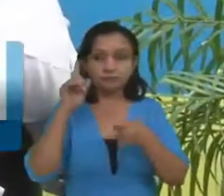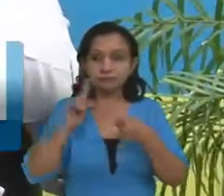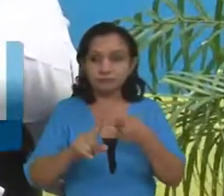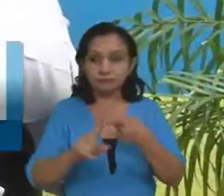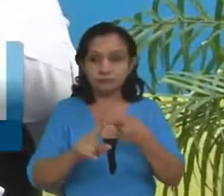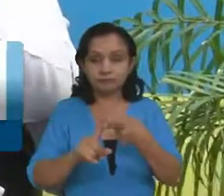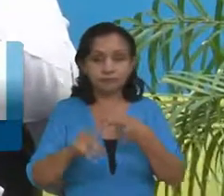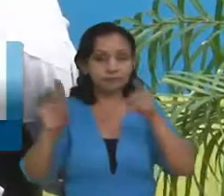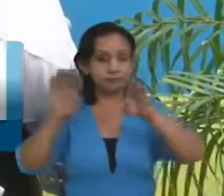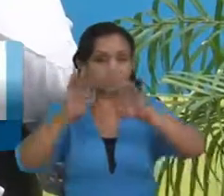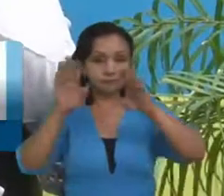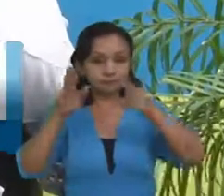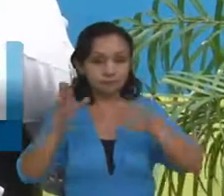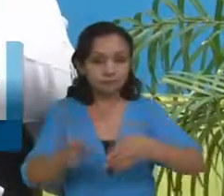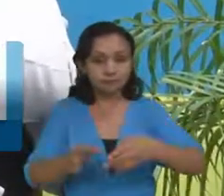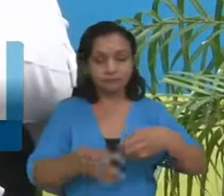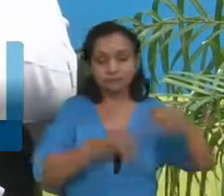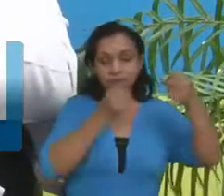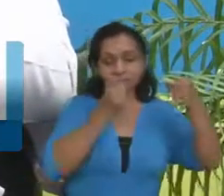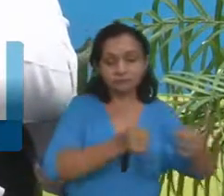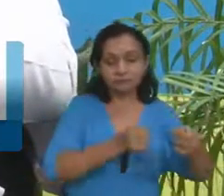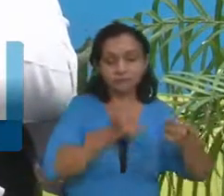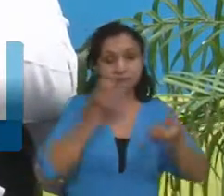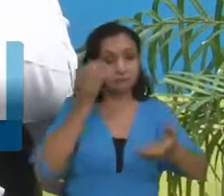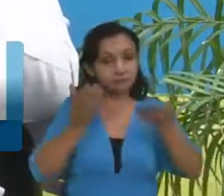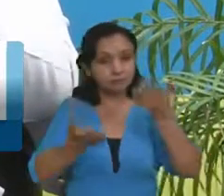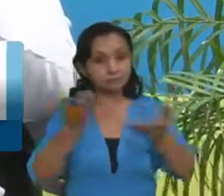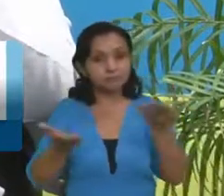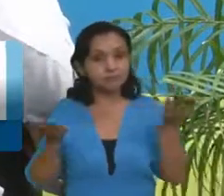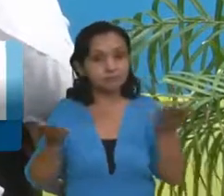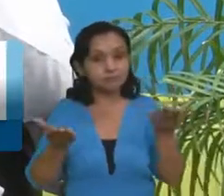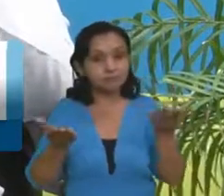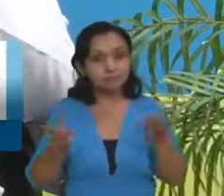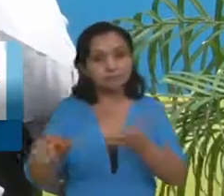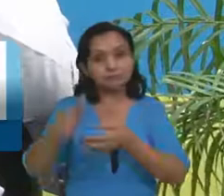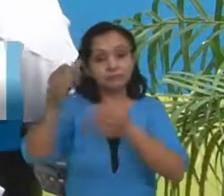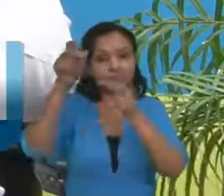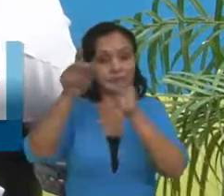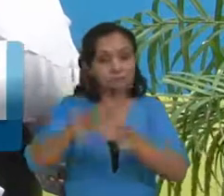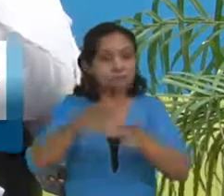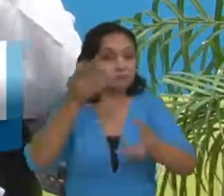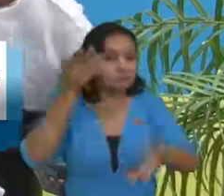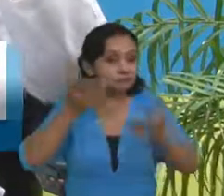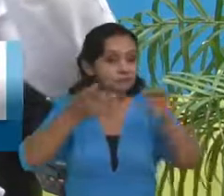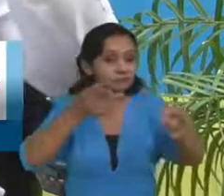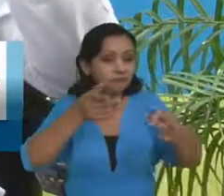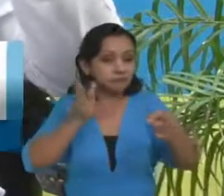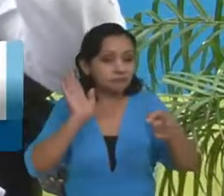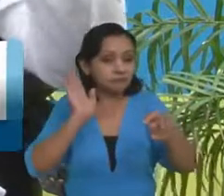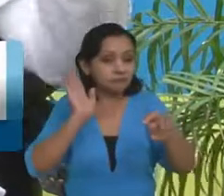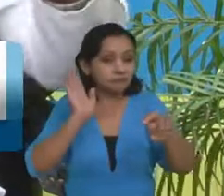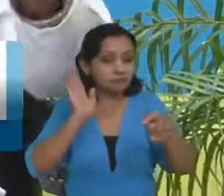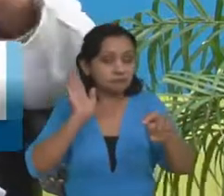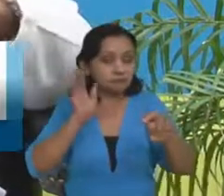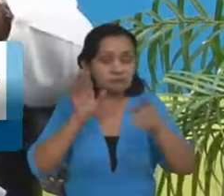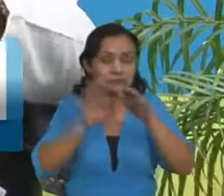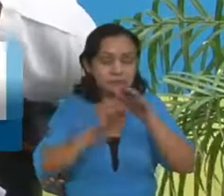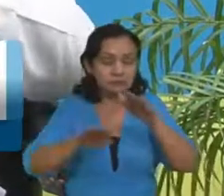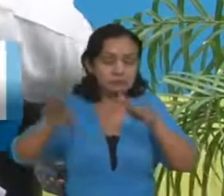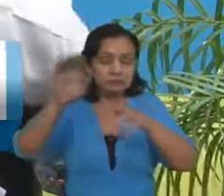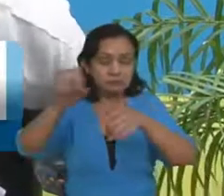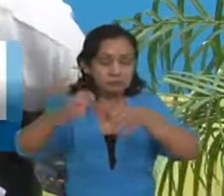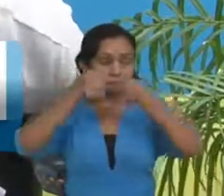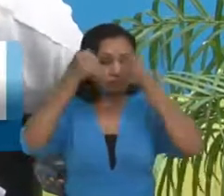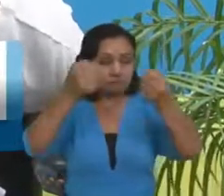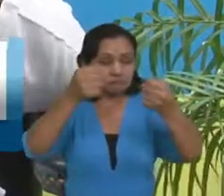una mujer, y en este caso es un varón, ¿de acuerdo? Quizá la otra persona tuvo un trauma de